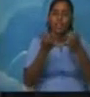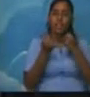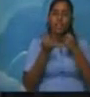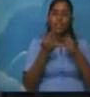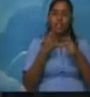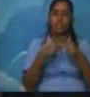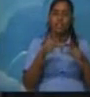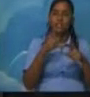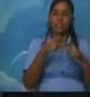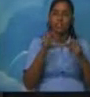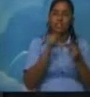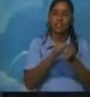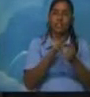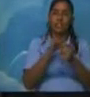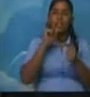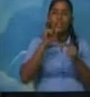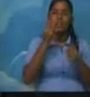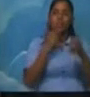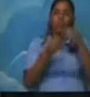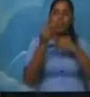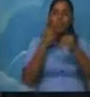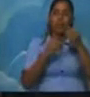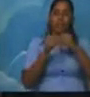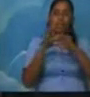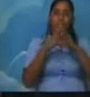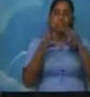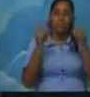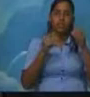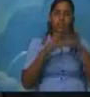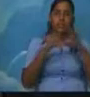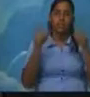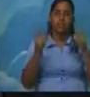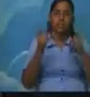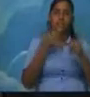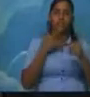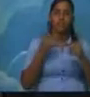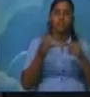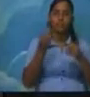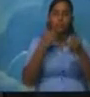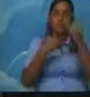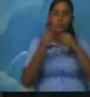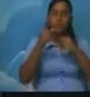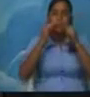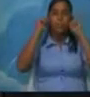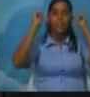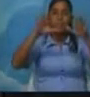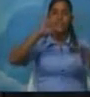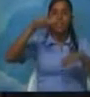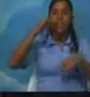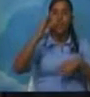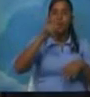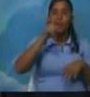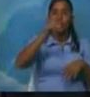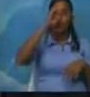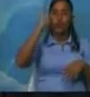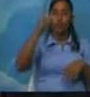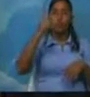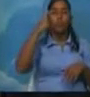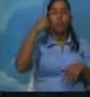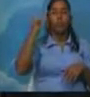cobre y comerás y te saciarás y bendecirás a Jehová tu Dios Por La Buena